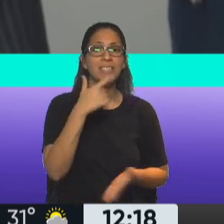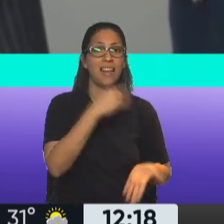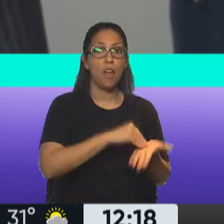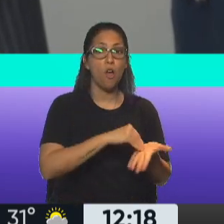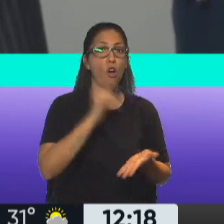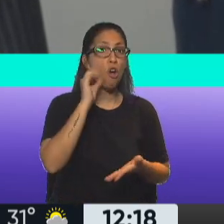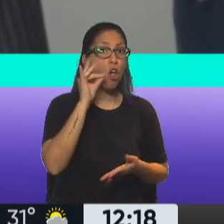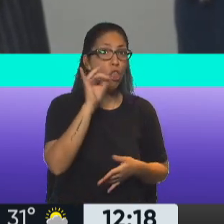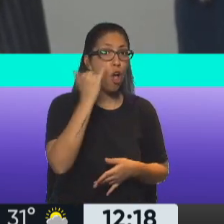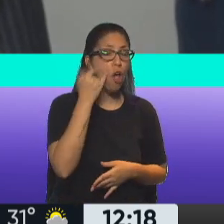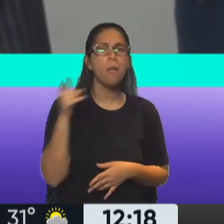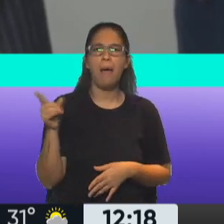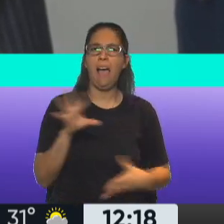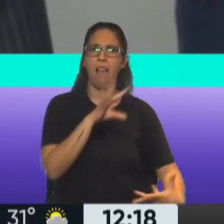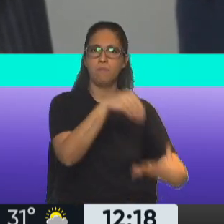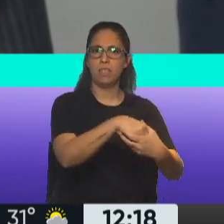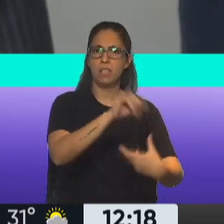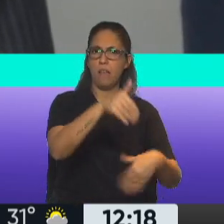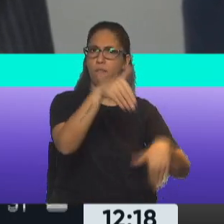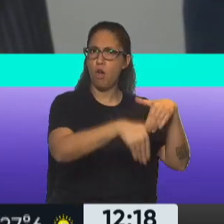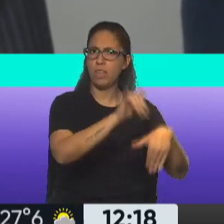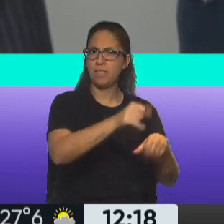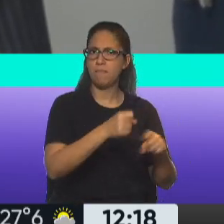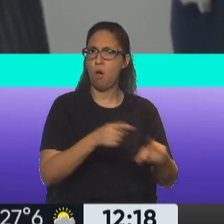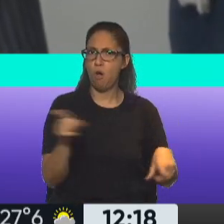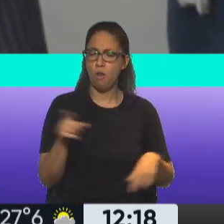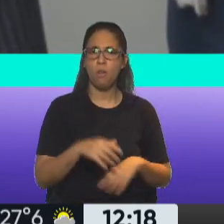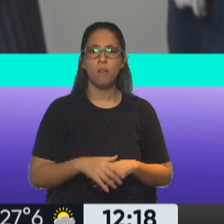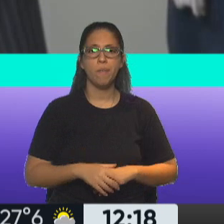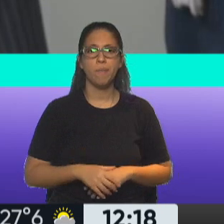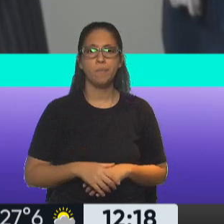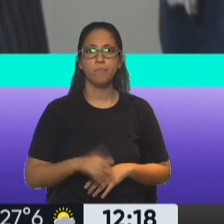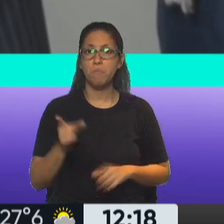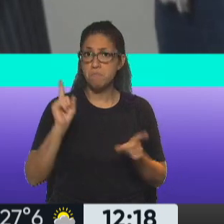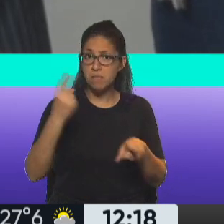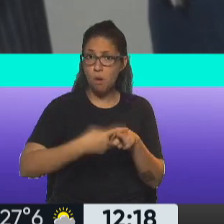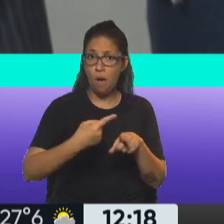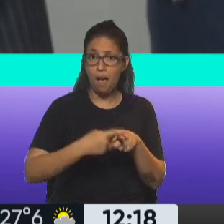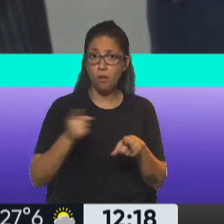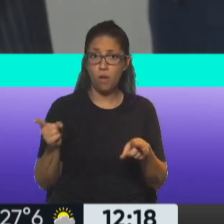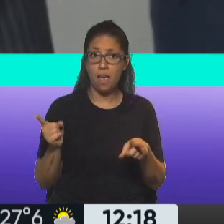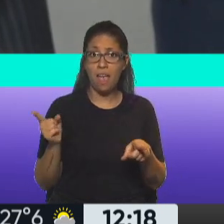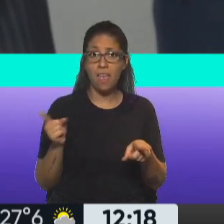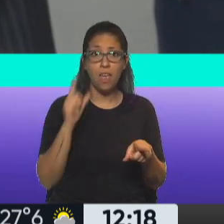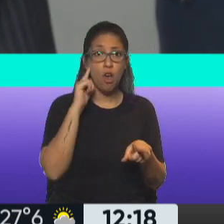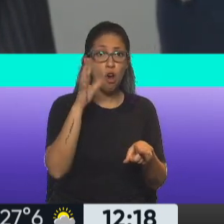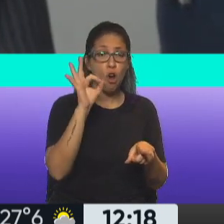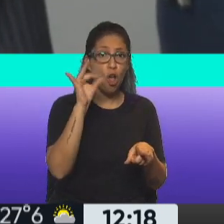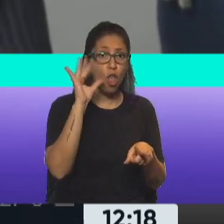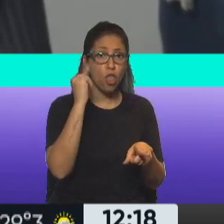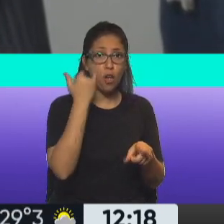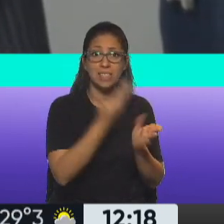Ruperto Godoy va a poder participar, votar, y en ese mismo acto lo sacaron a Ruperto Godoy y